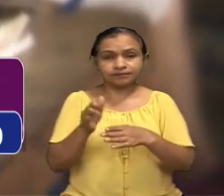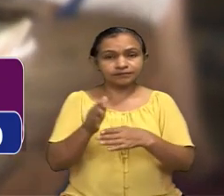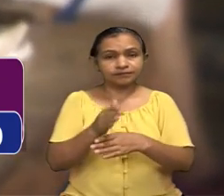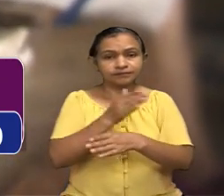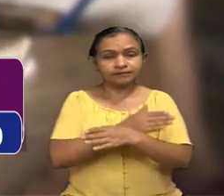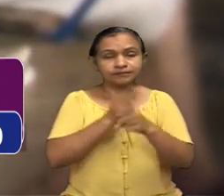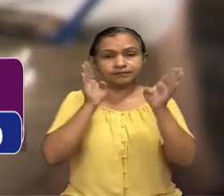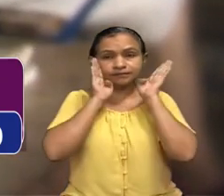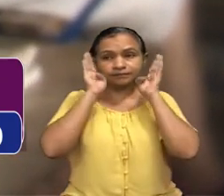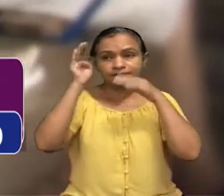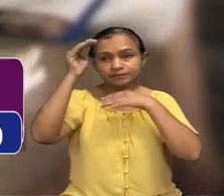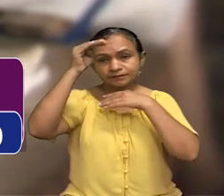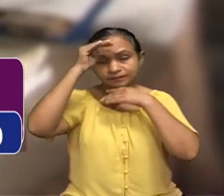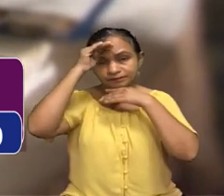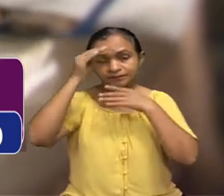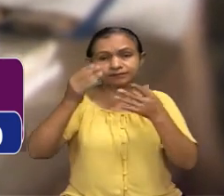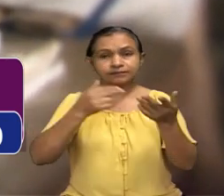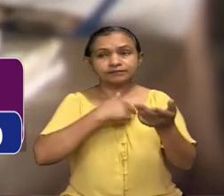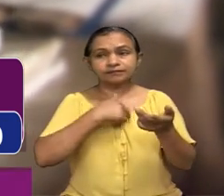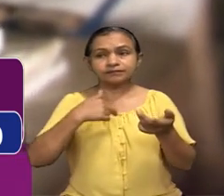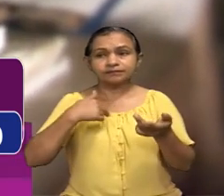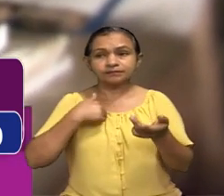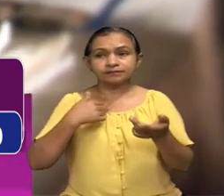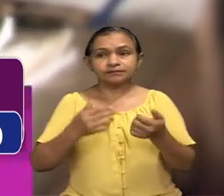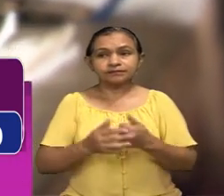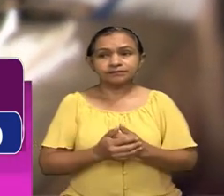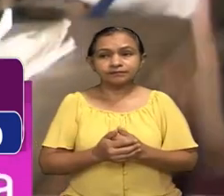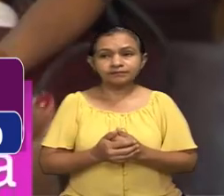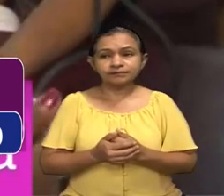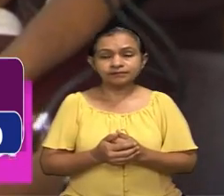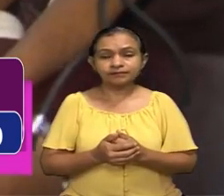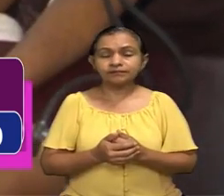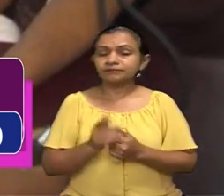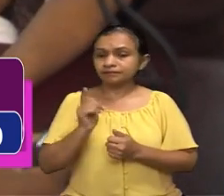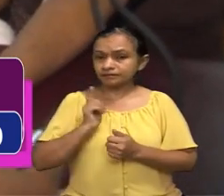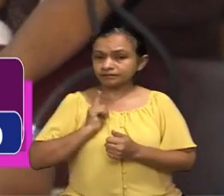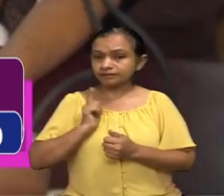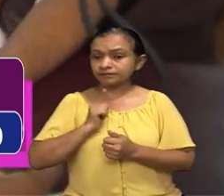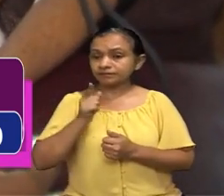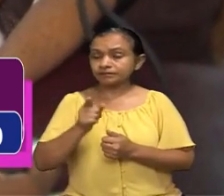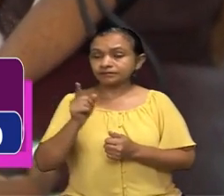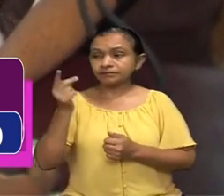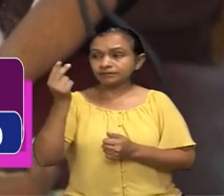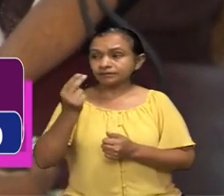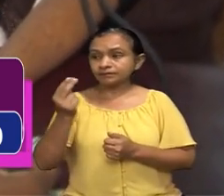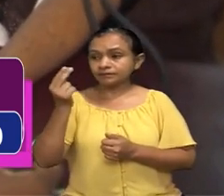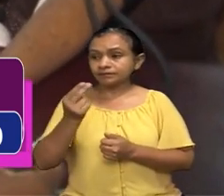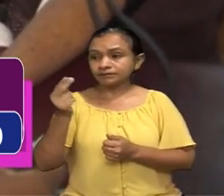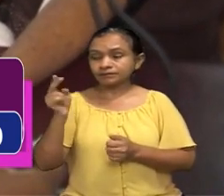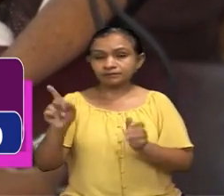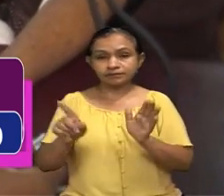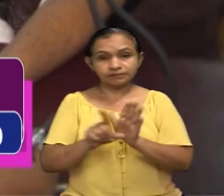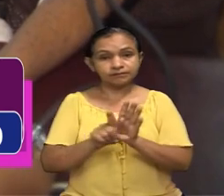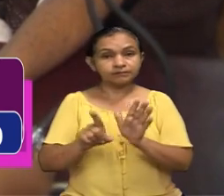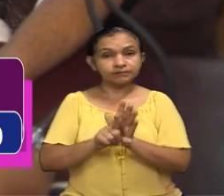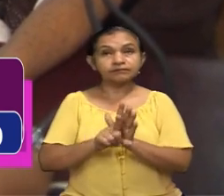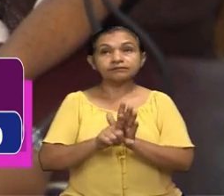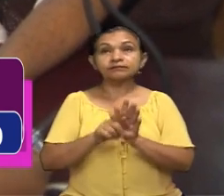pues también ha, hay que decirlo, pues también ha garantizado la aplicación Es que la legislación